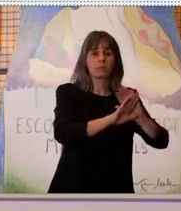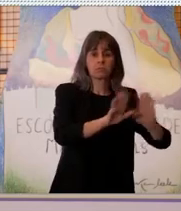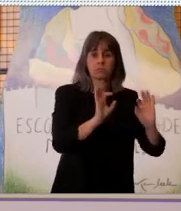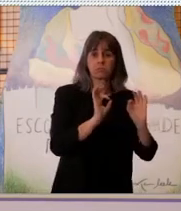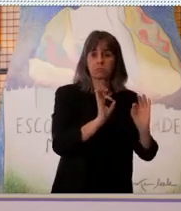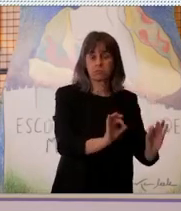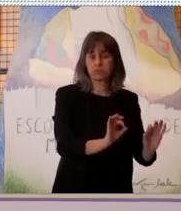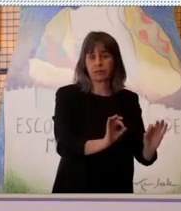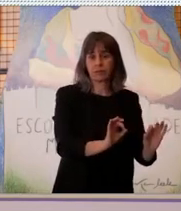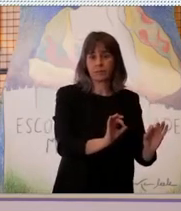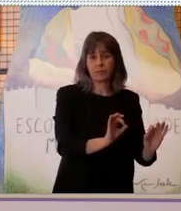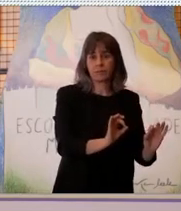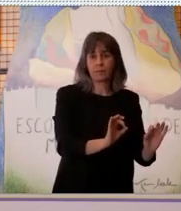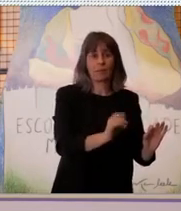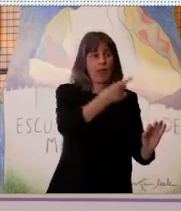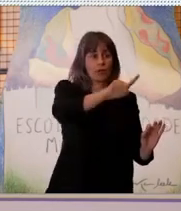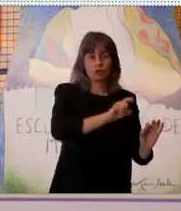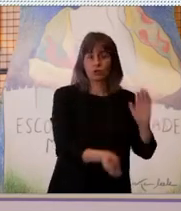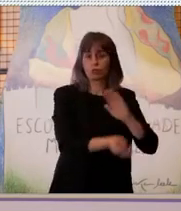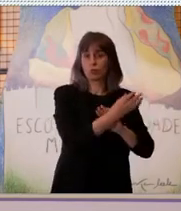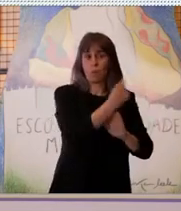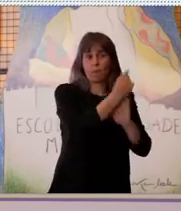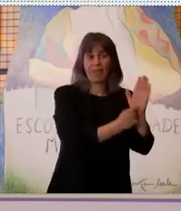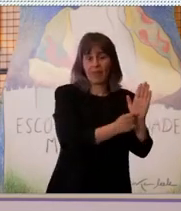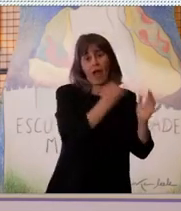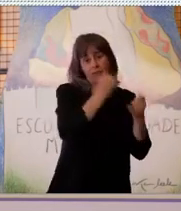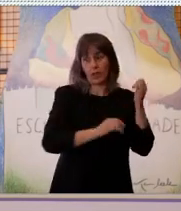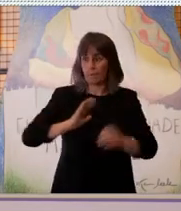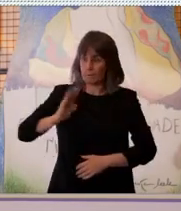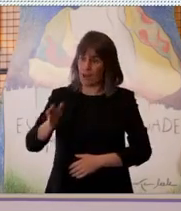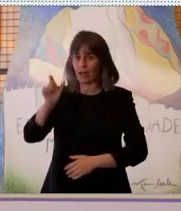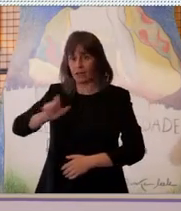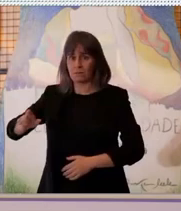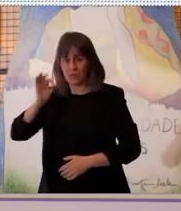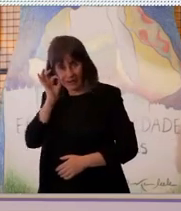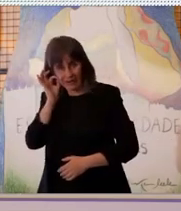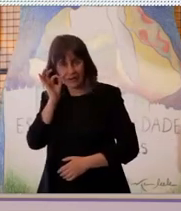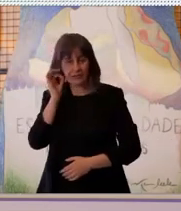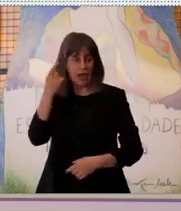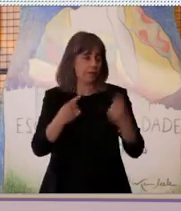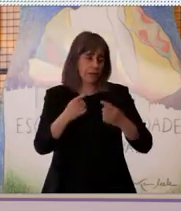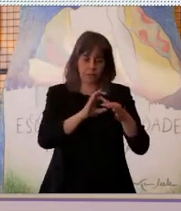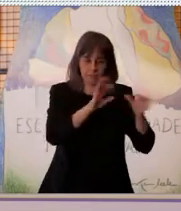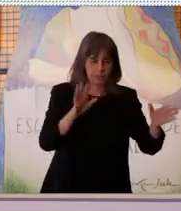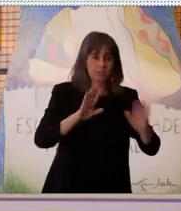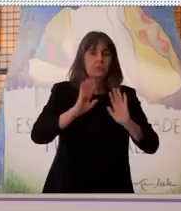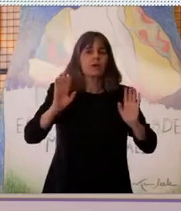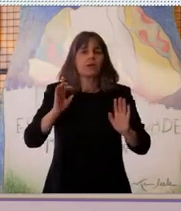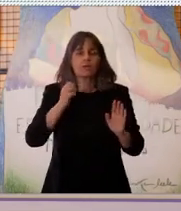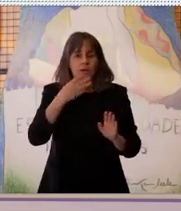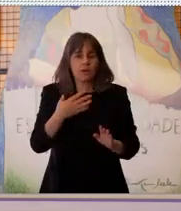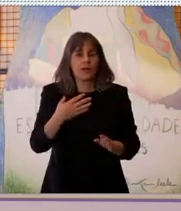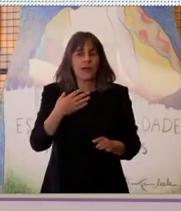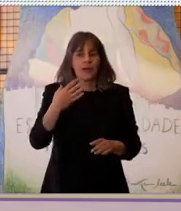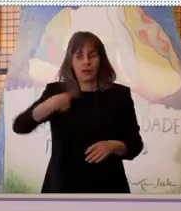y a lo mejor han tomado una medida que ya nos ha fastidiado a todas no O sea Pero bueno otras veces no tiene nada que ver con eso pero y lo que